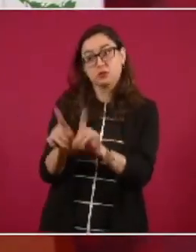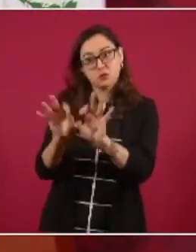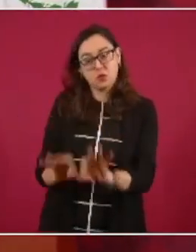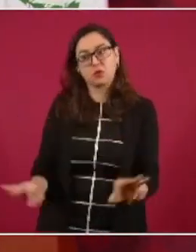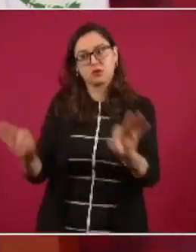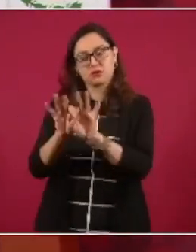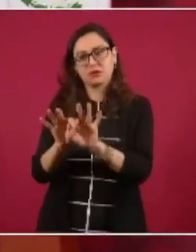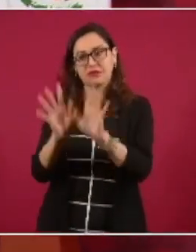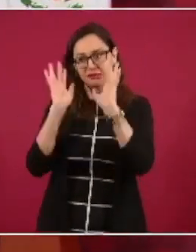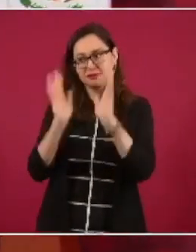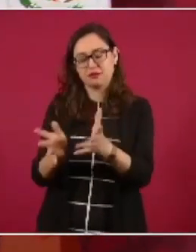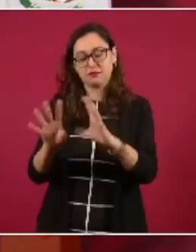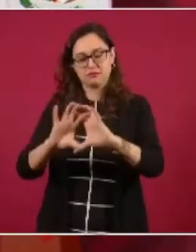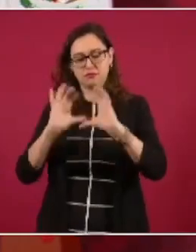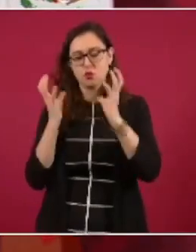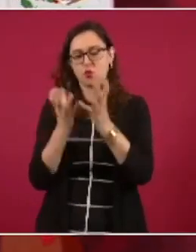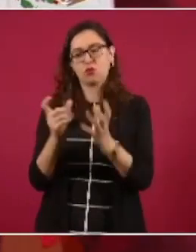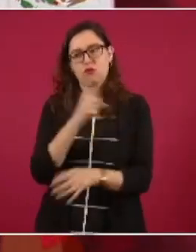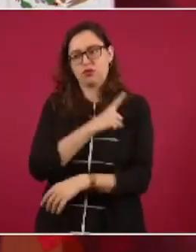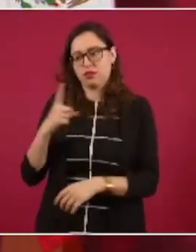comité